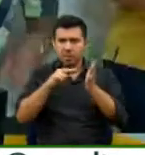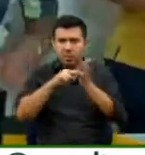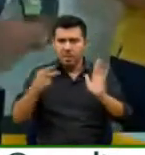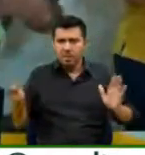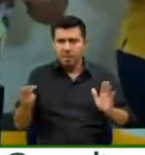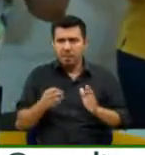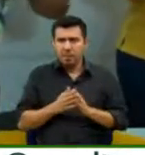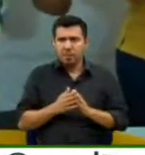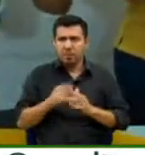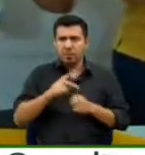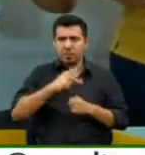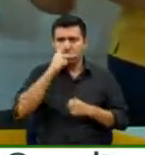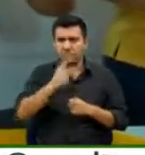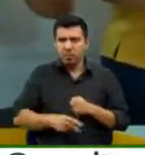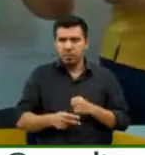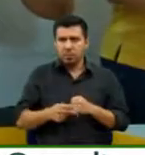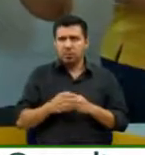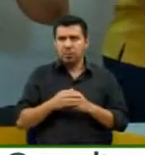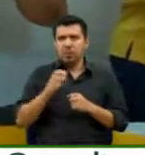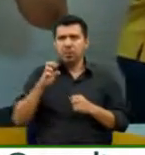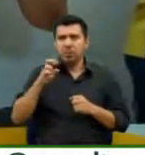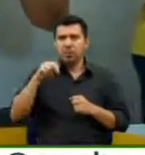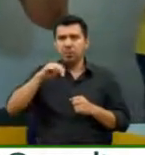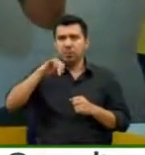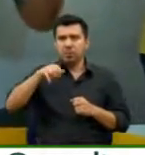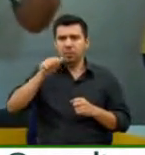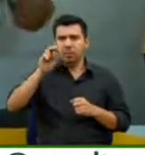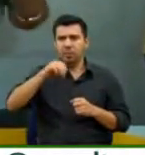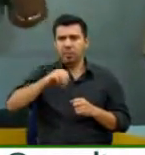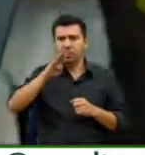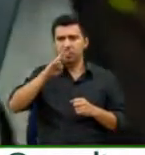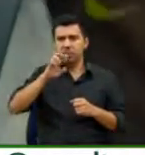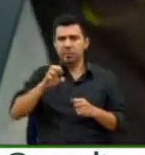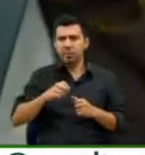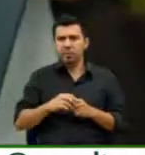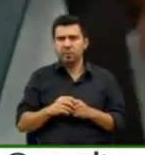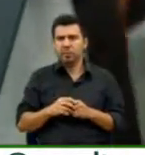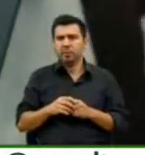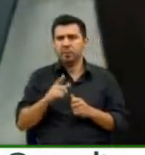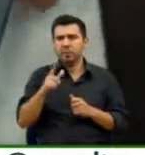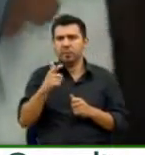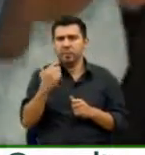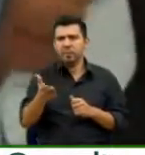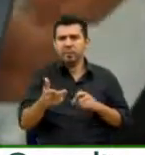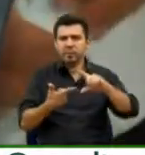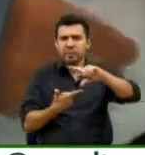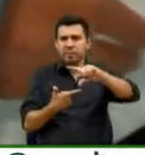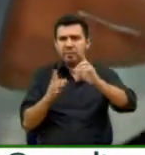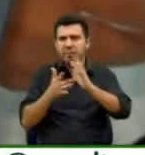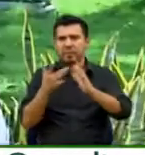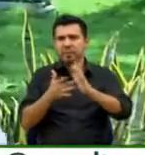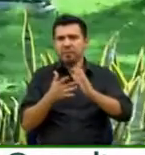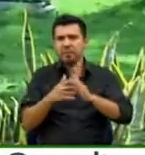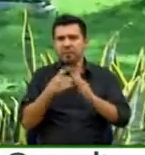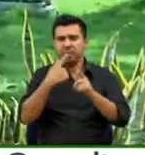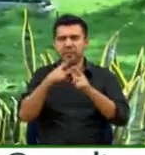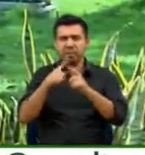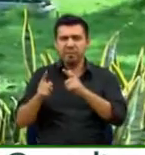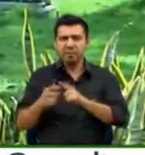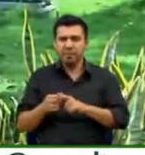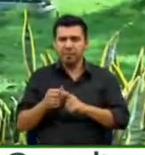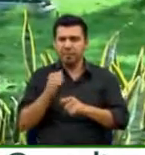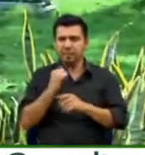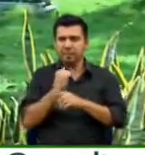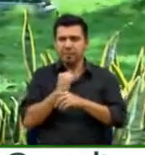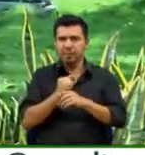a través del proyecto enjambre más de 300 tablets se entregaron hoy para desarrollar proyectos que se vienen realizando en diferentes establecimientos